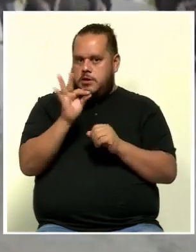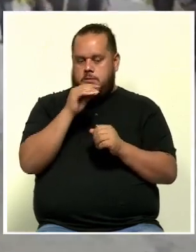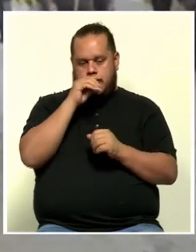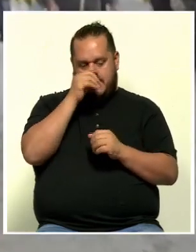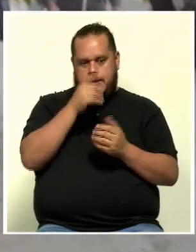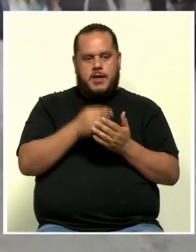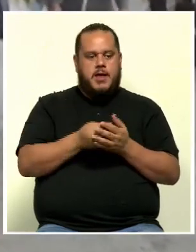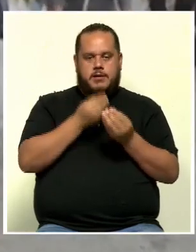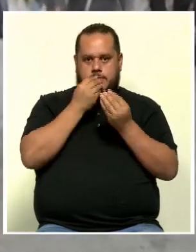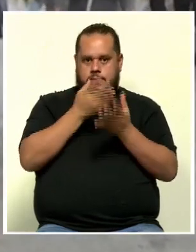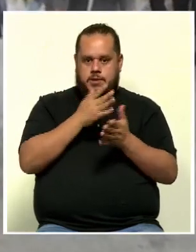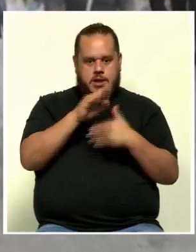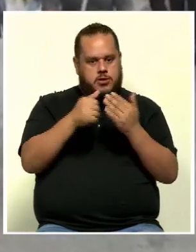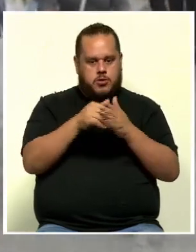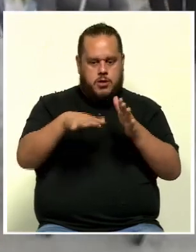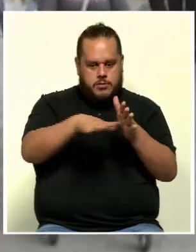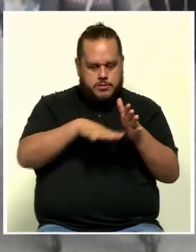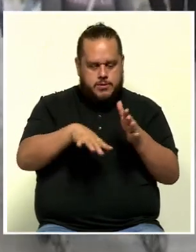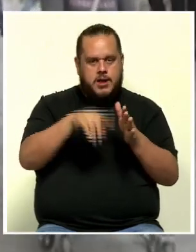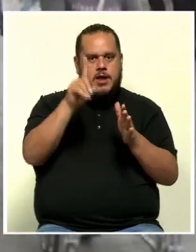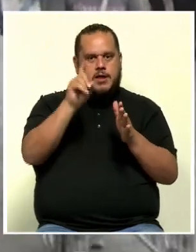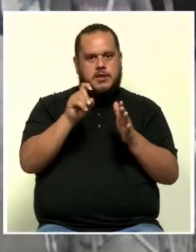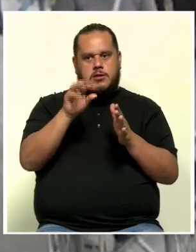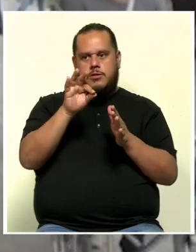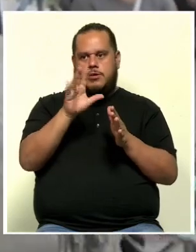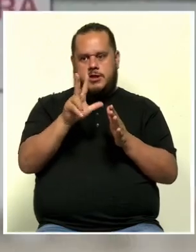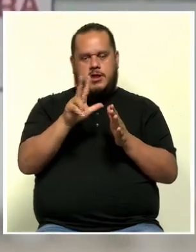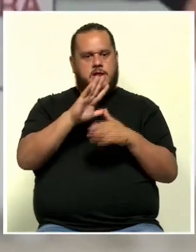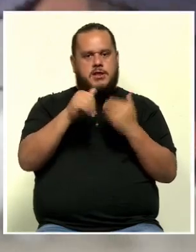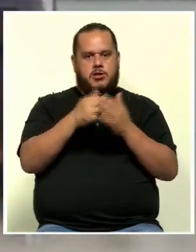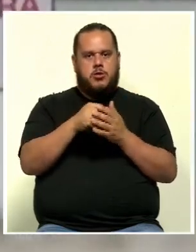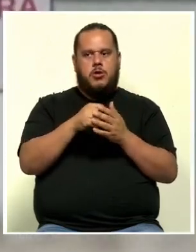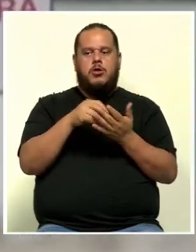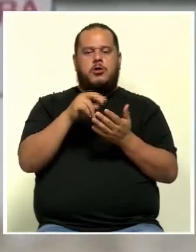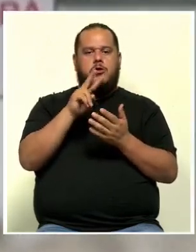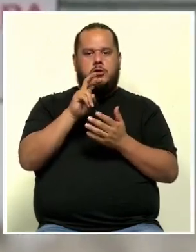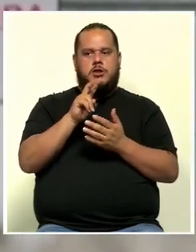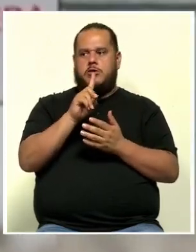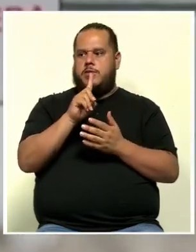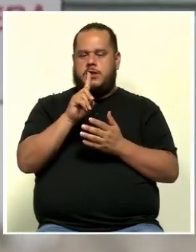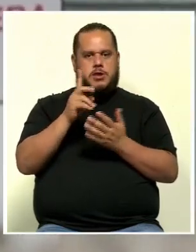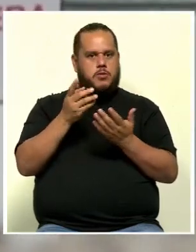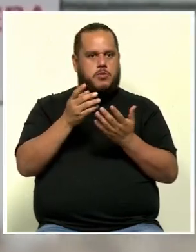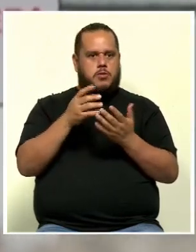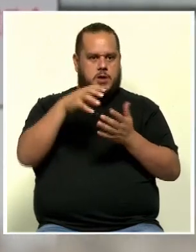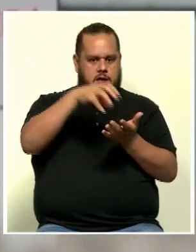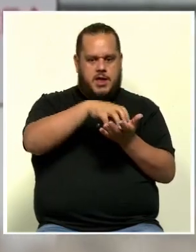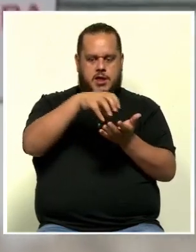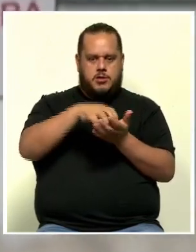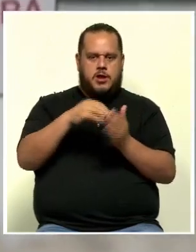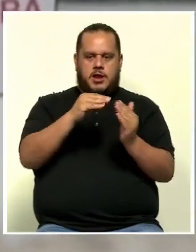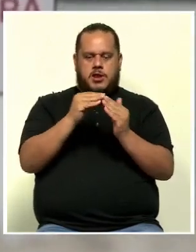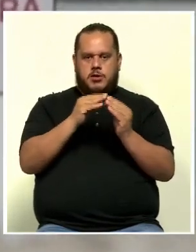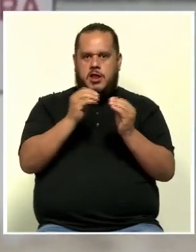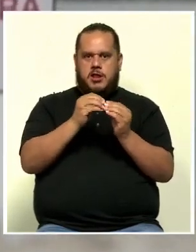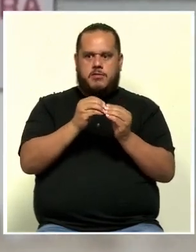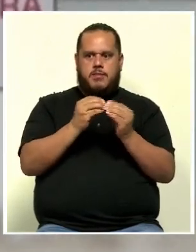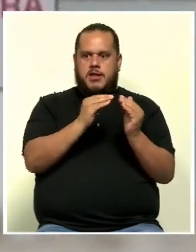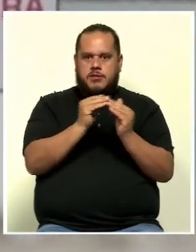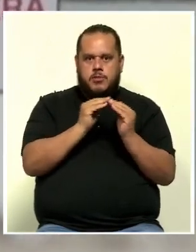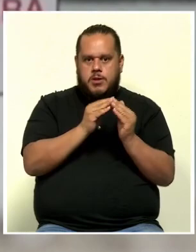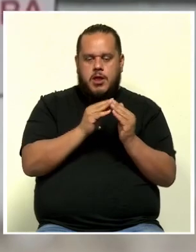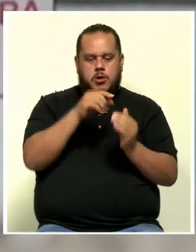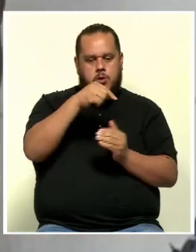mayor parte del territorio, 193 de sus 221 cantones, incluyendo las ciudades más pobladas como Quito y el puerto de